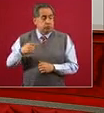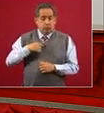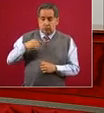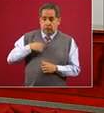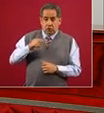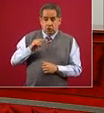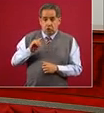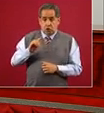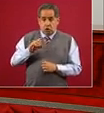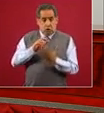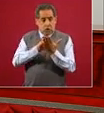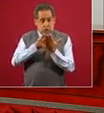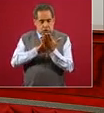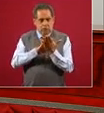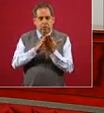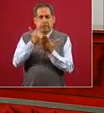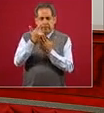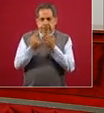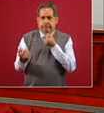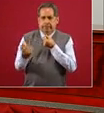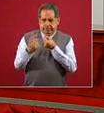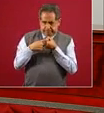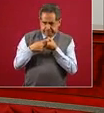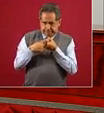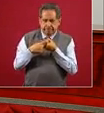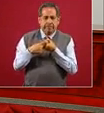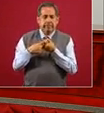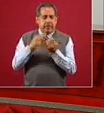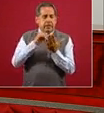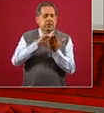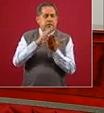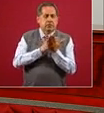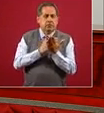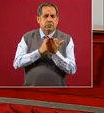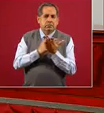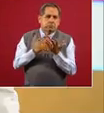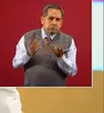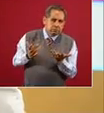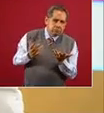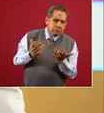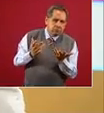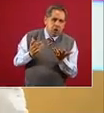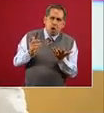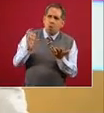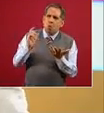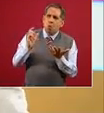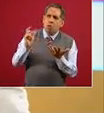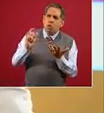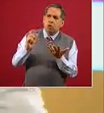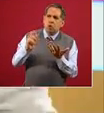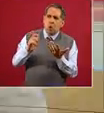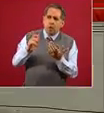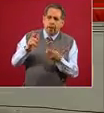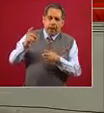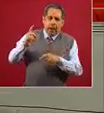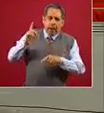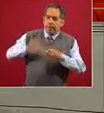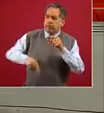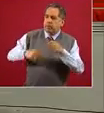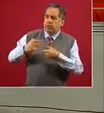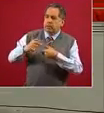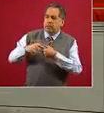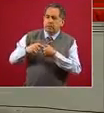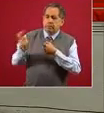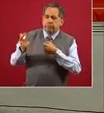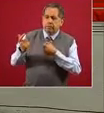del padrón de beneficiarios del programa, ¿hasta cuándo tengo ese derecho? No sé si podemos aclarar. Una pregunta